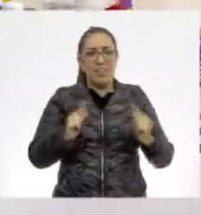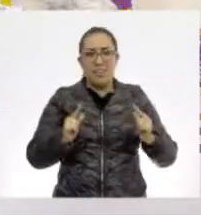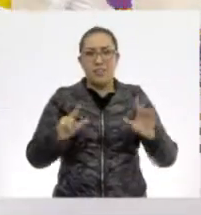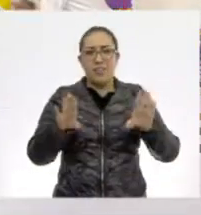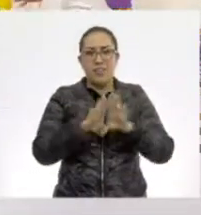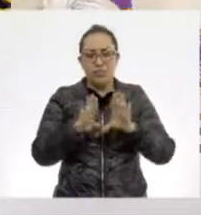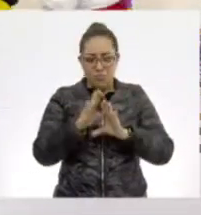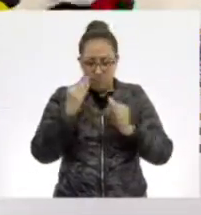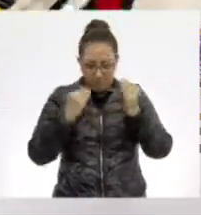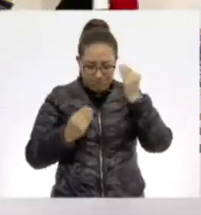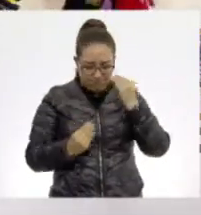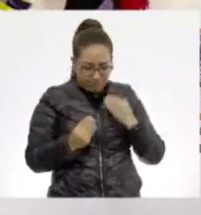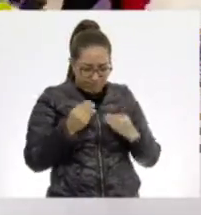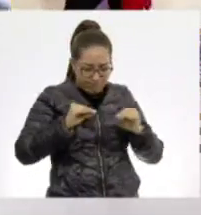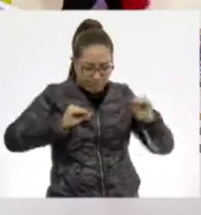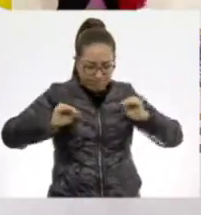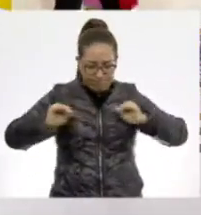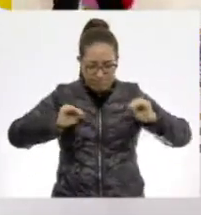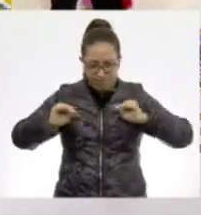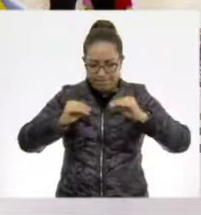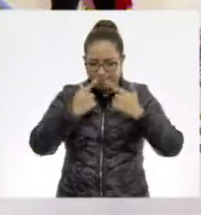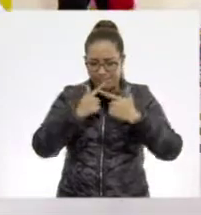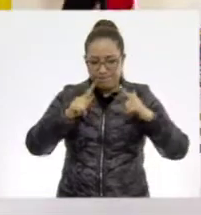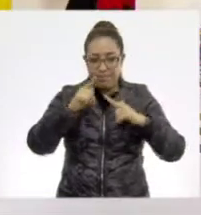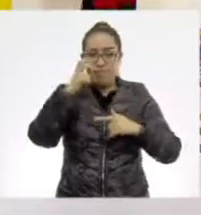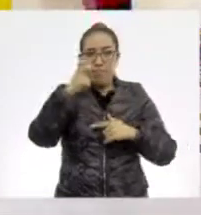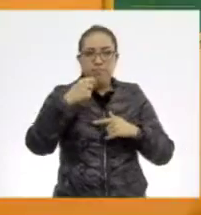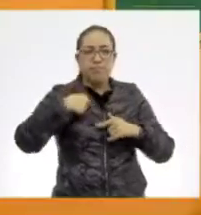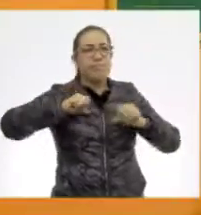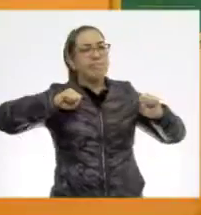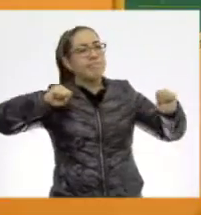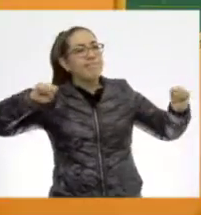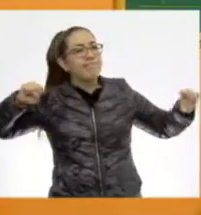mi espacio personal. ¿Hasta dónde puede llegar?